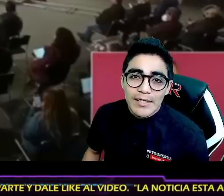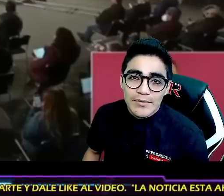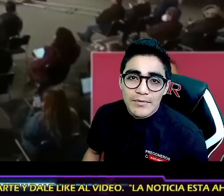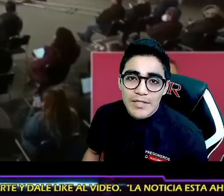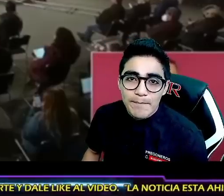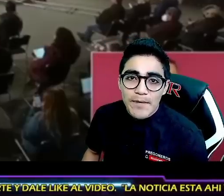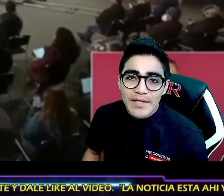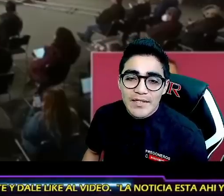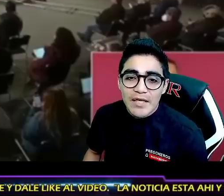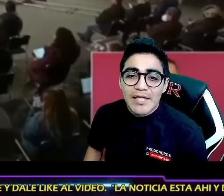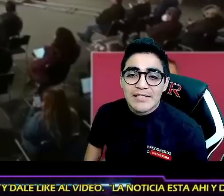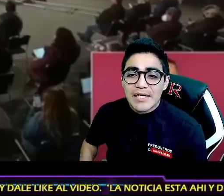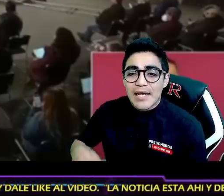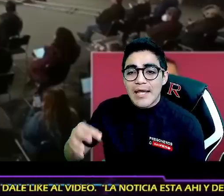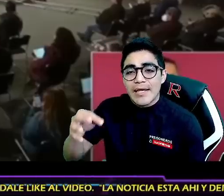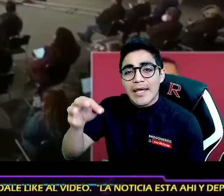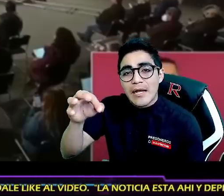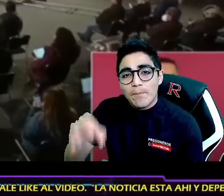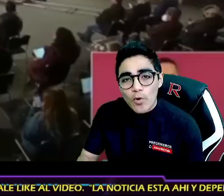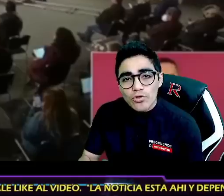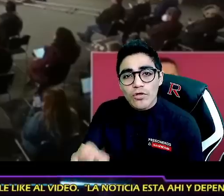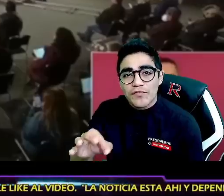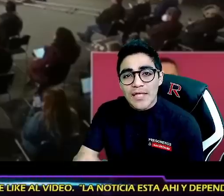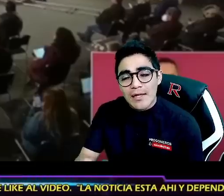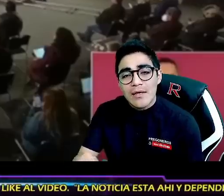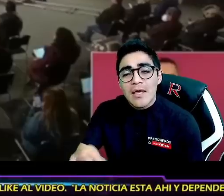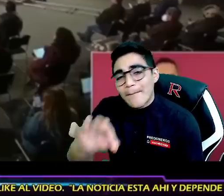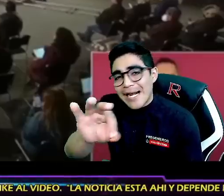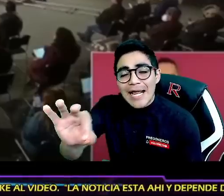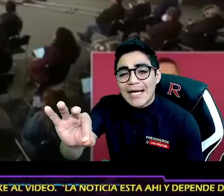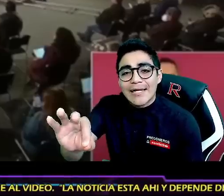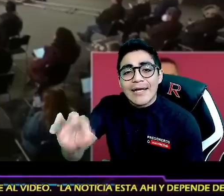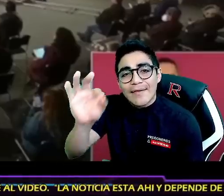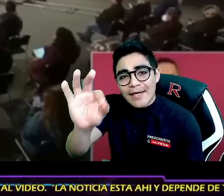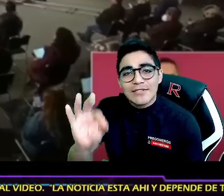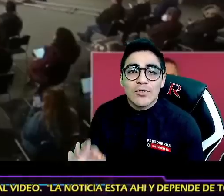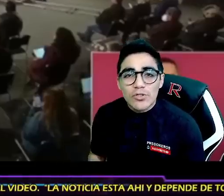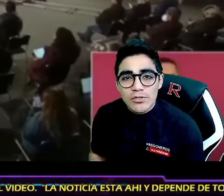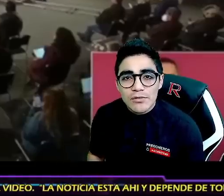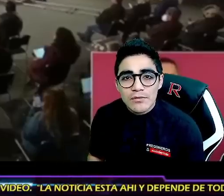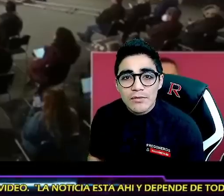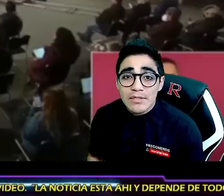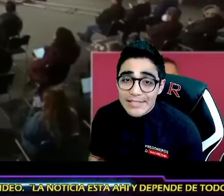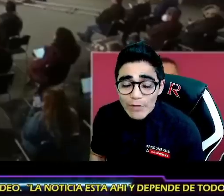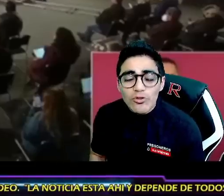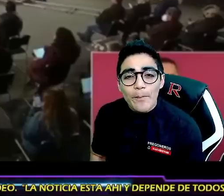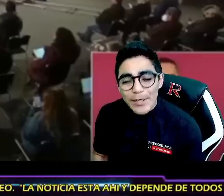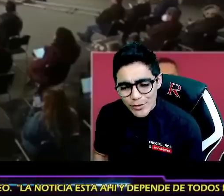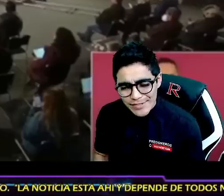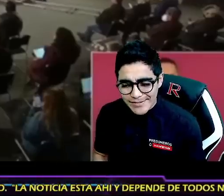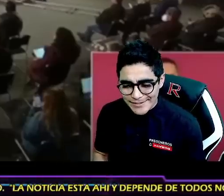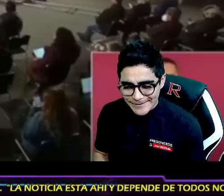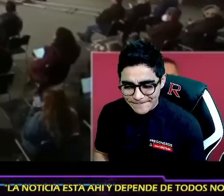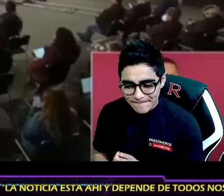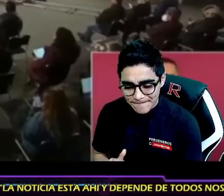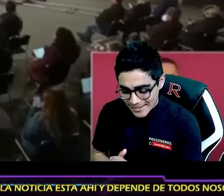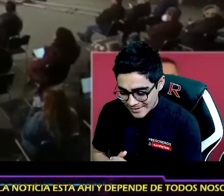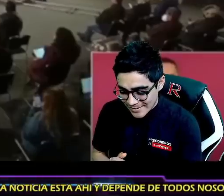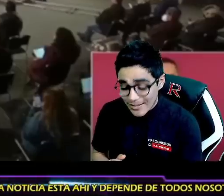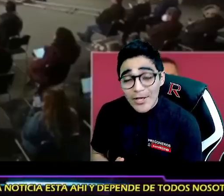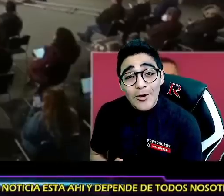yo creo que eso simplemente debe de ser el punto final para la carrera de estos pseudo periodistas